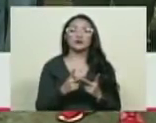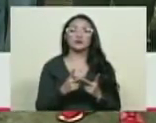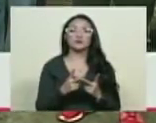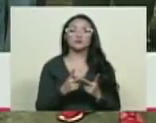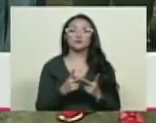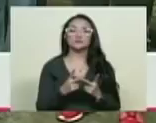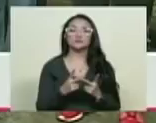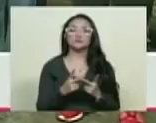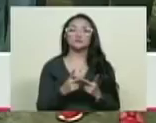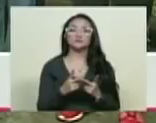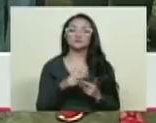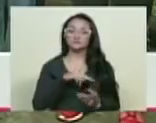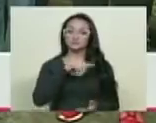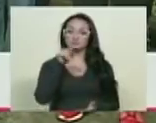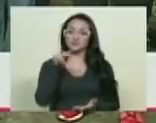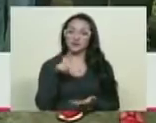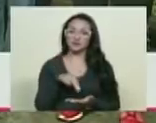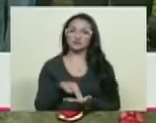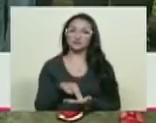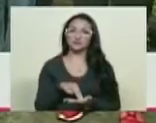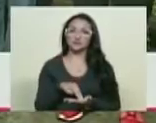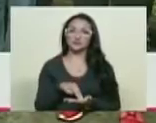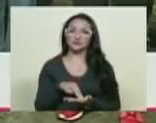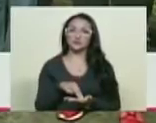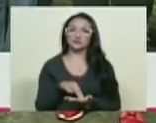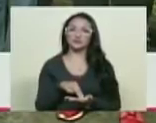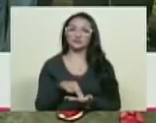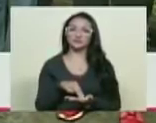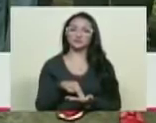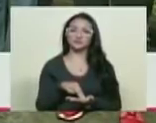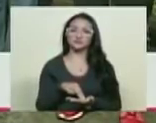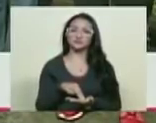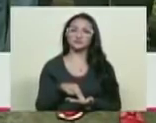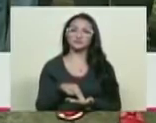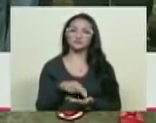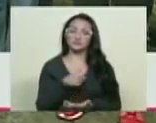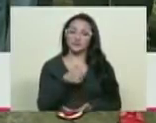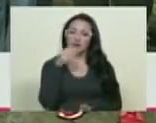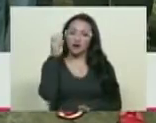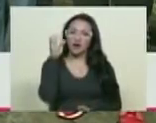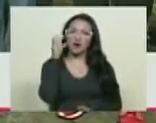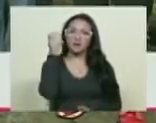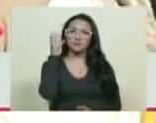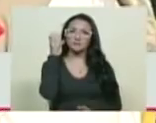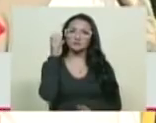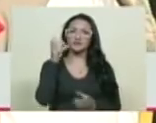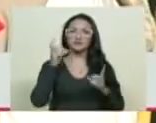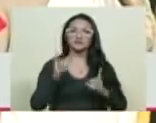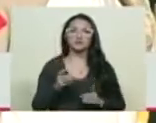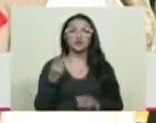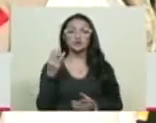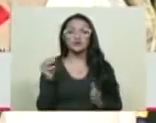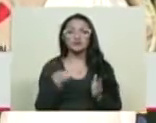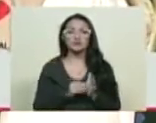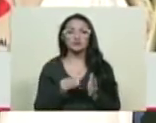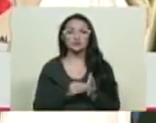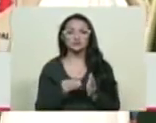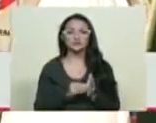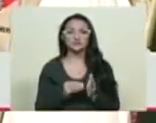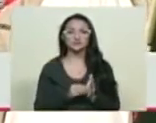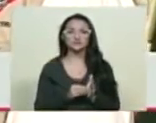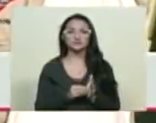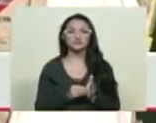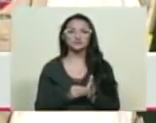soberanía nacional nuestra capacidad de decisión tres veces boris